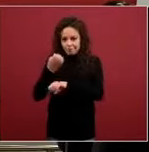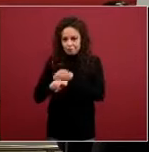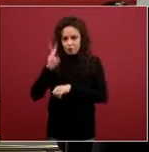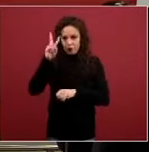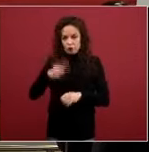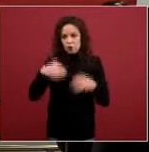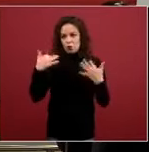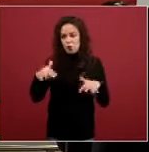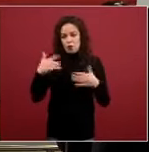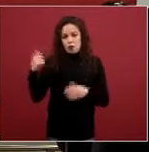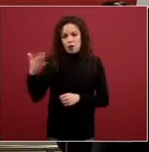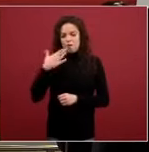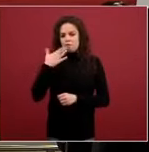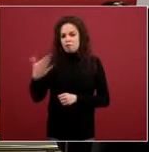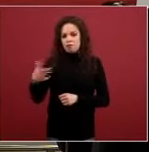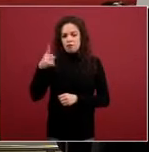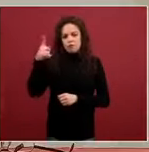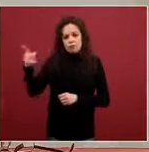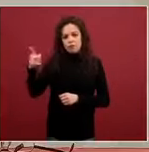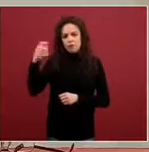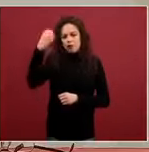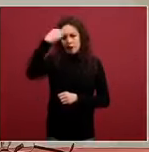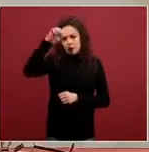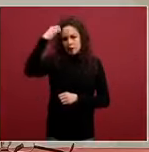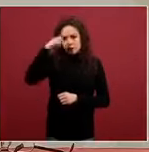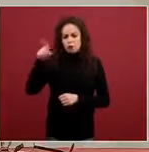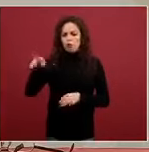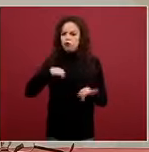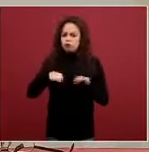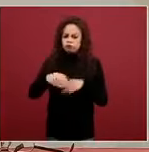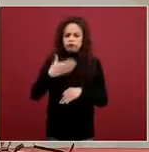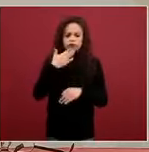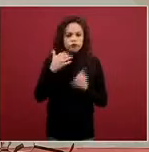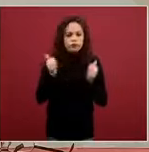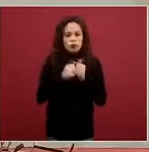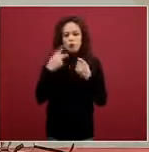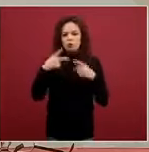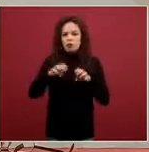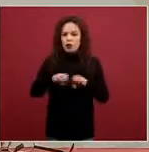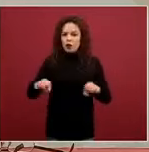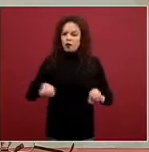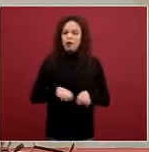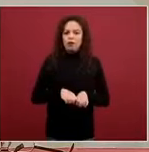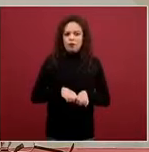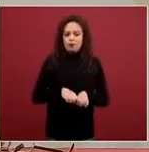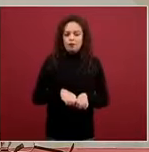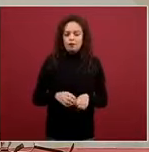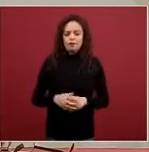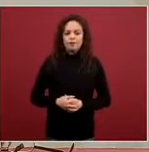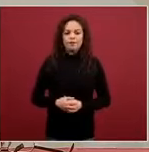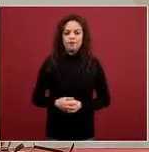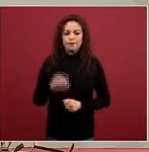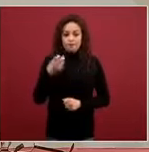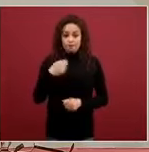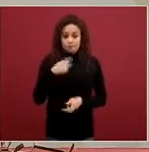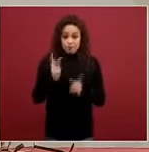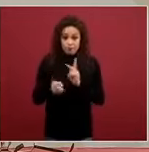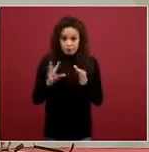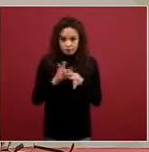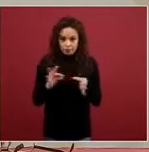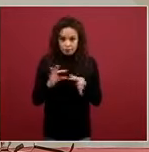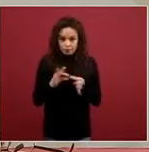competente y comprometida y yo sé que trabaja muy bien ella y todo su equipo. Y la conversación con ella nos